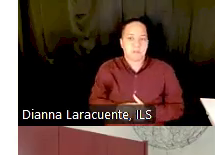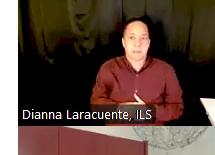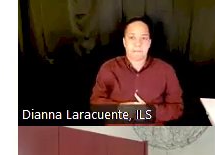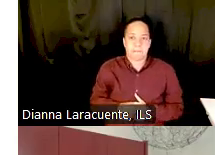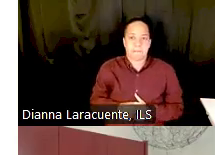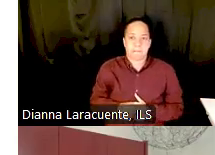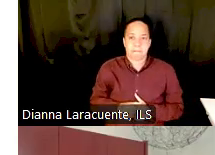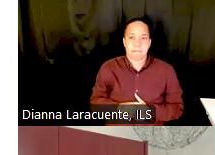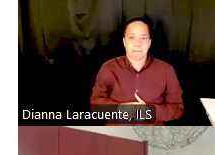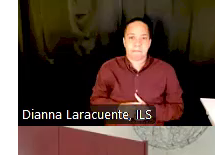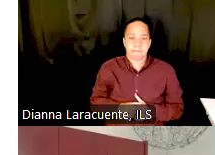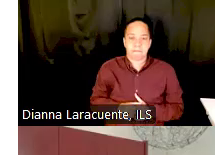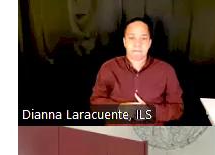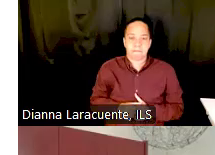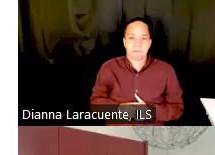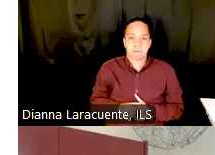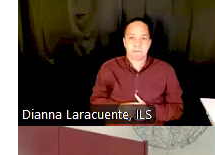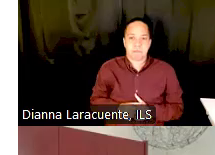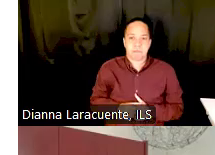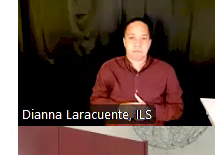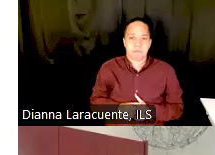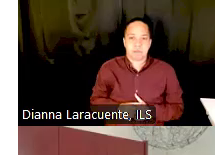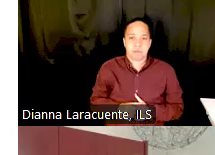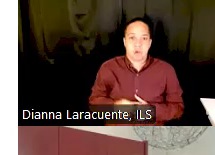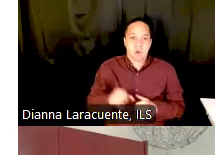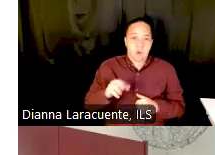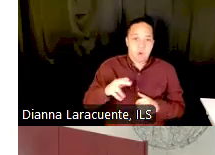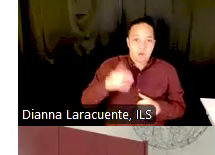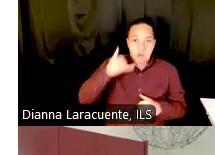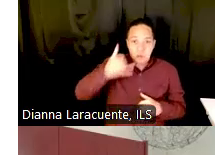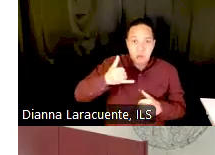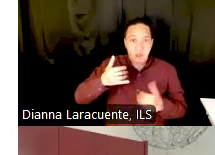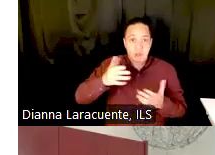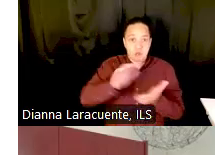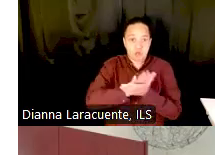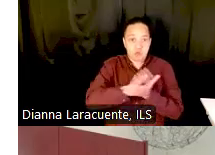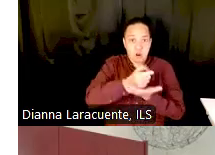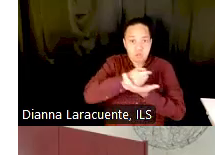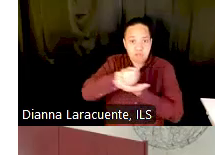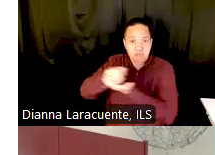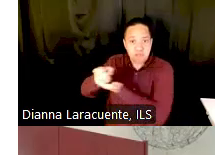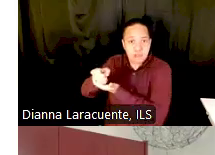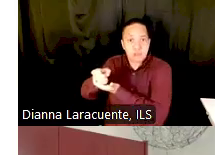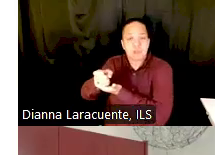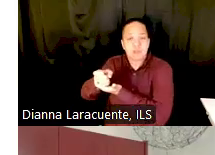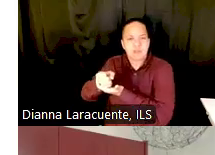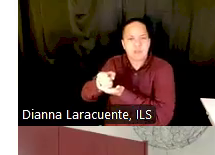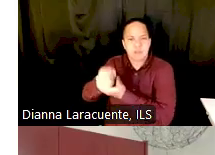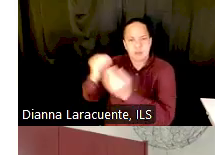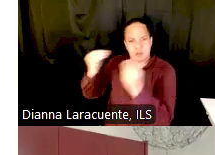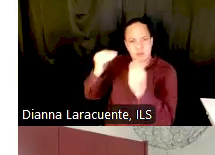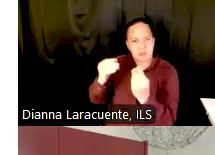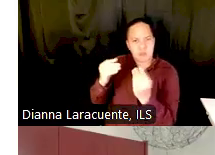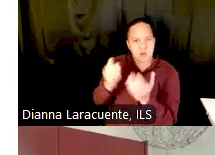una llamada de que hay un shooting en una escuela, pues nos enseñan qué cosas tenemos que hacer. Que